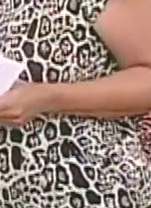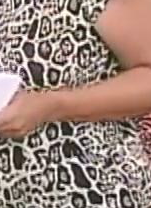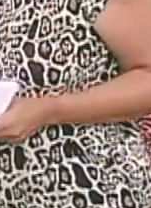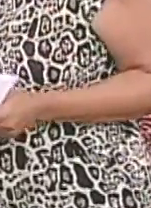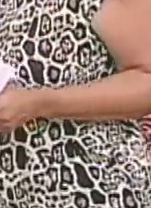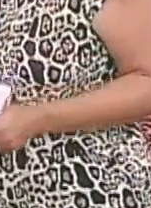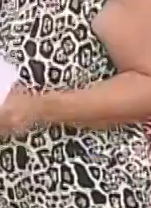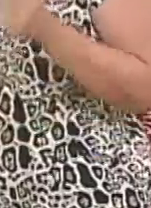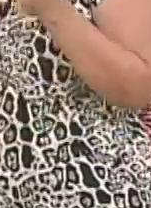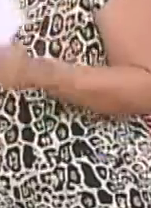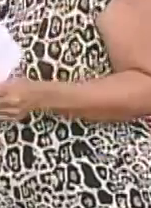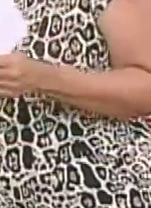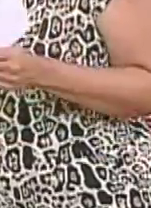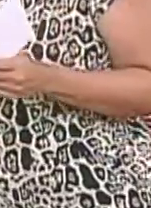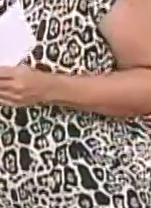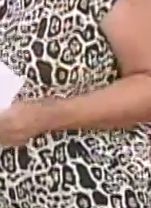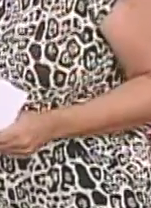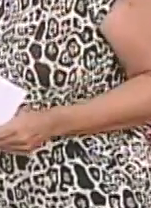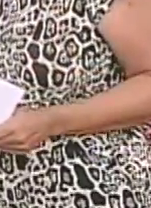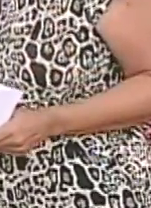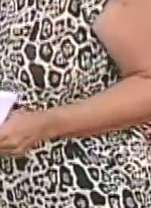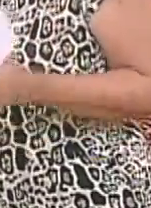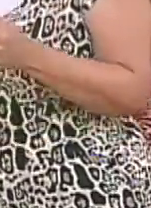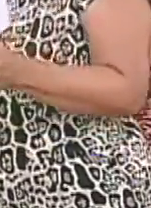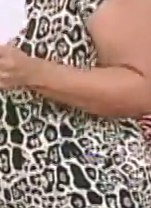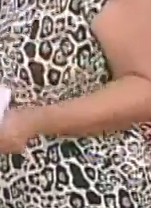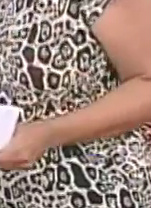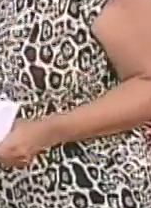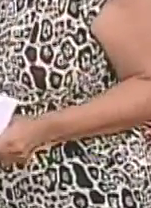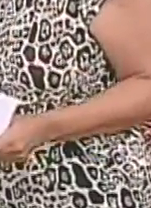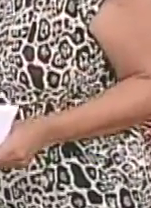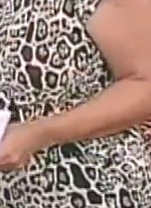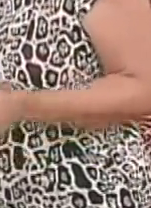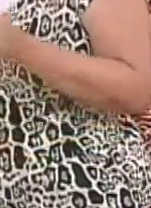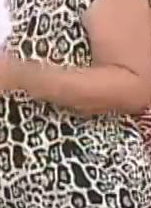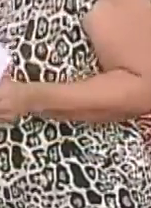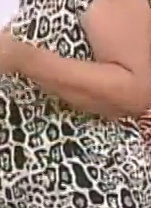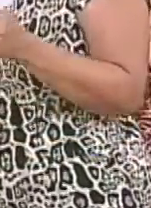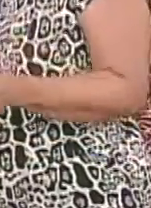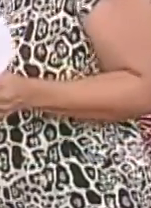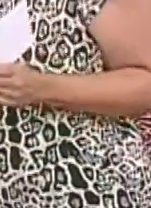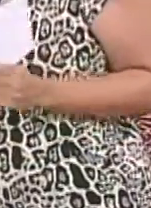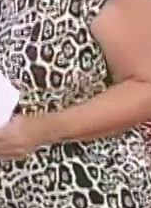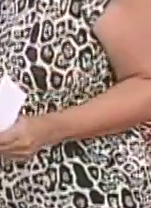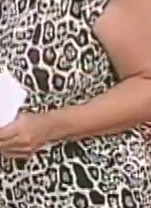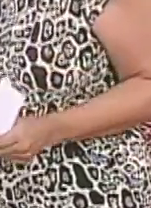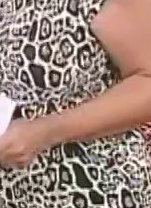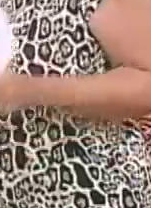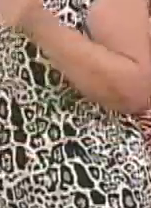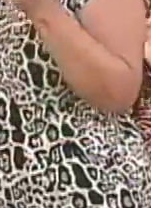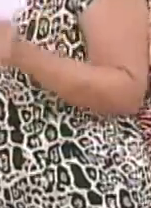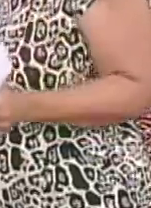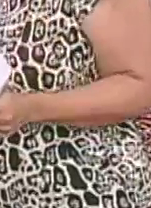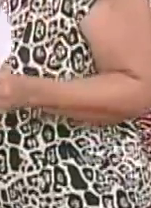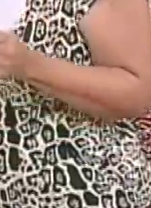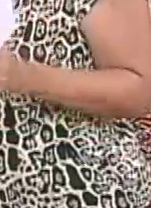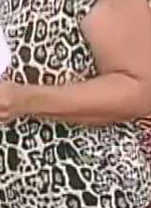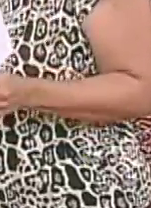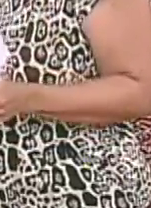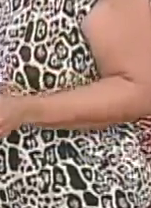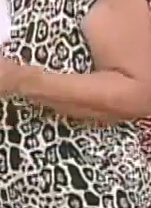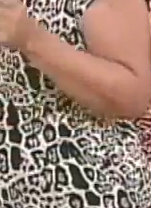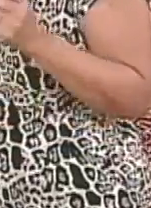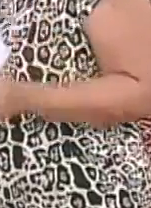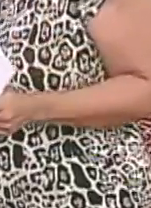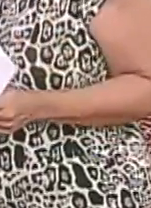batallón de promotores de la salud que están a la orden para también trabajar en las comunas y esos comités